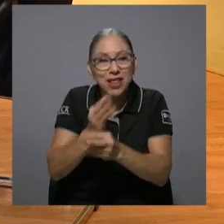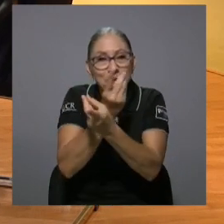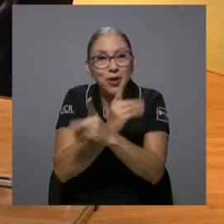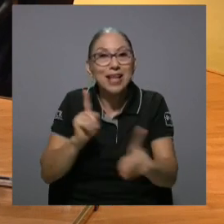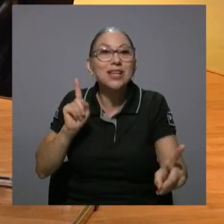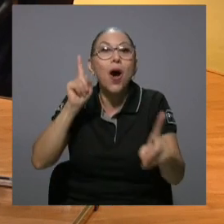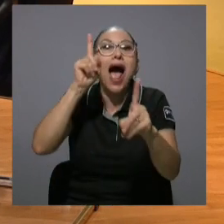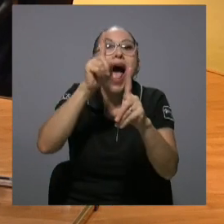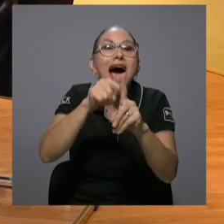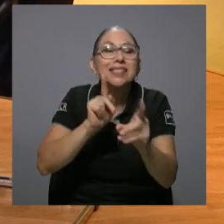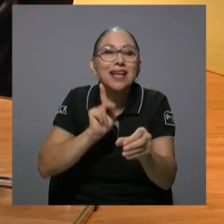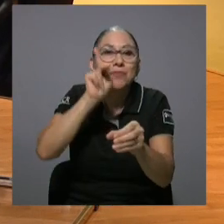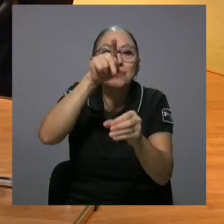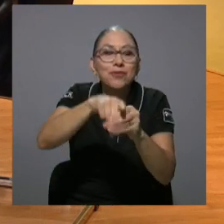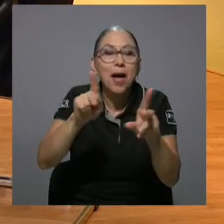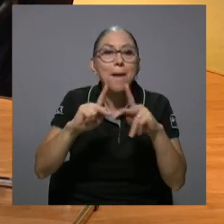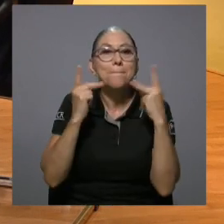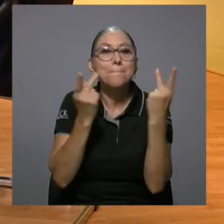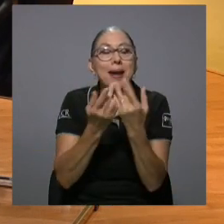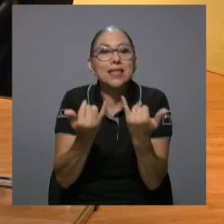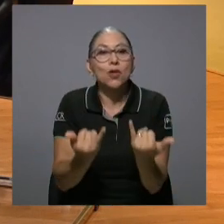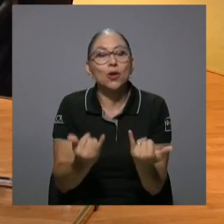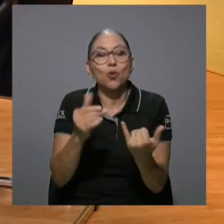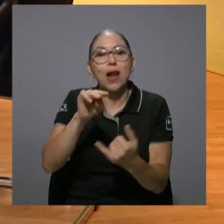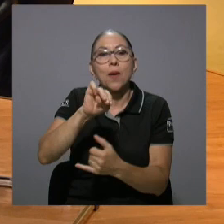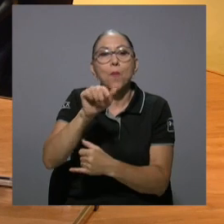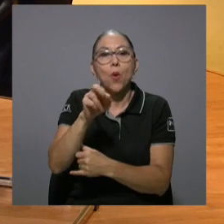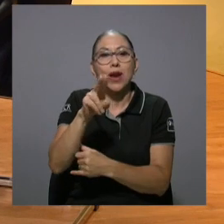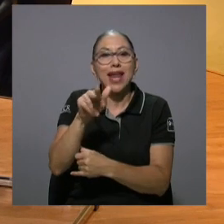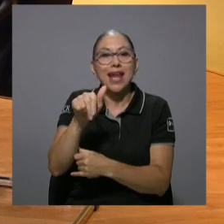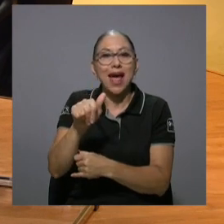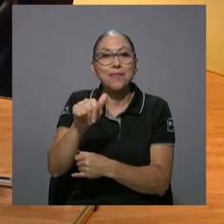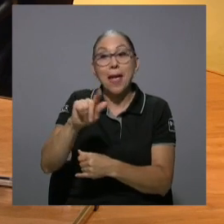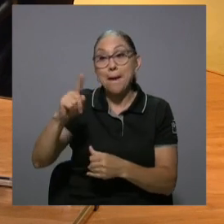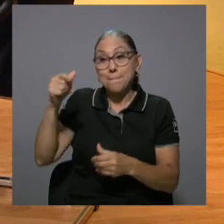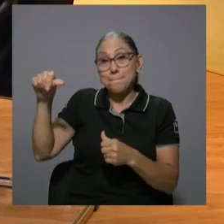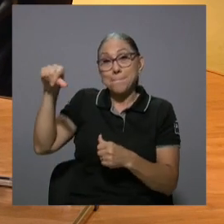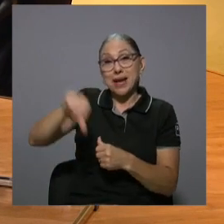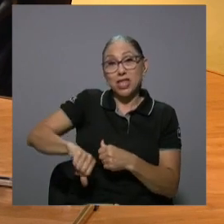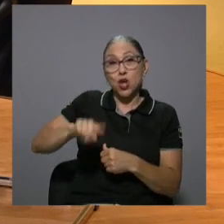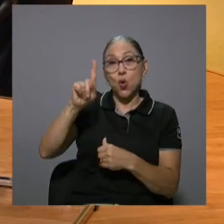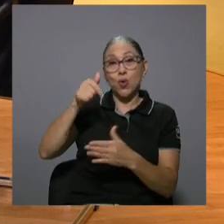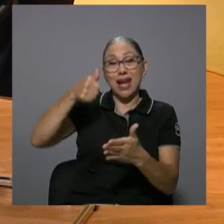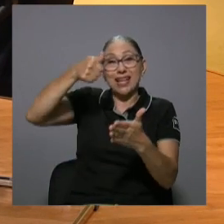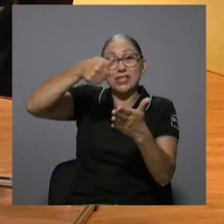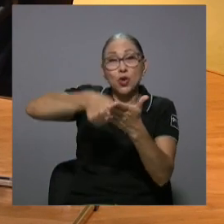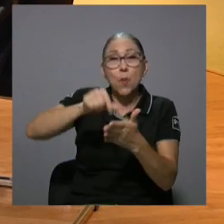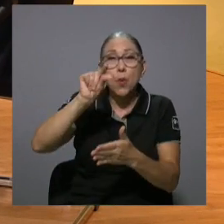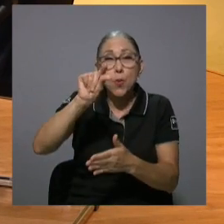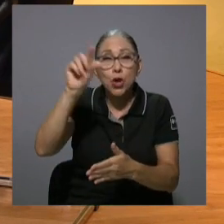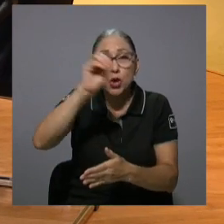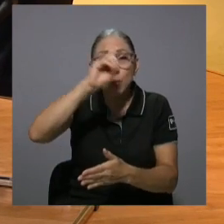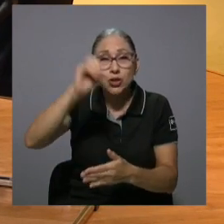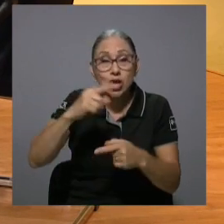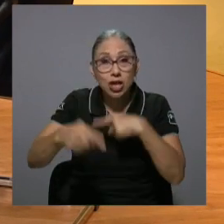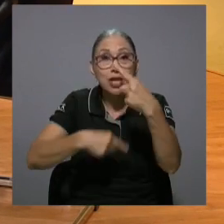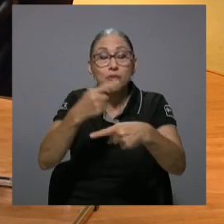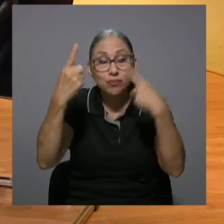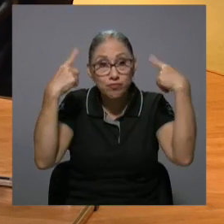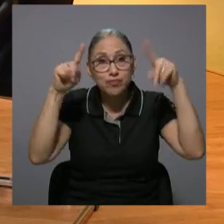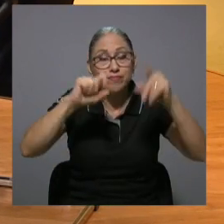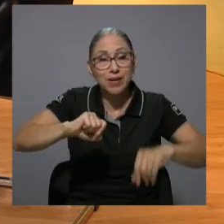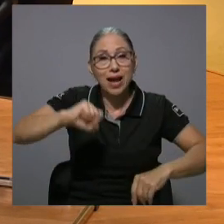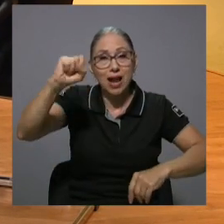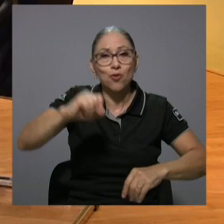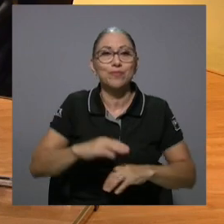al partido actual Morena, perdió una elección por un margen muy pequeño y finalmente ganó. Y tiene